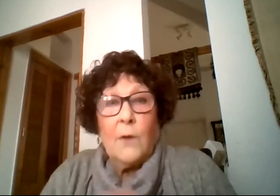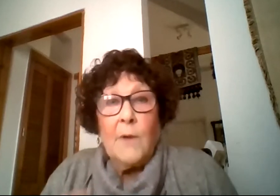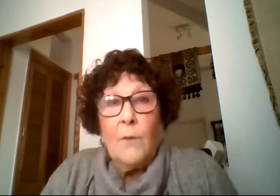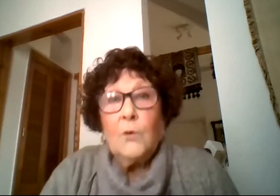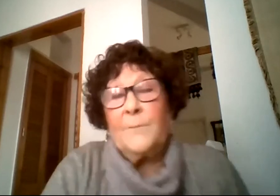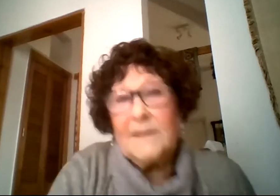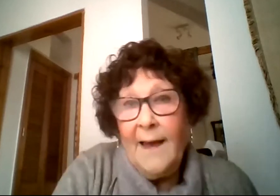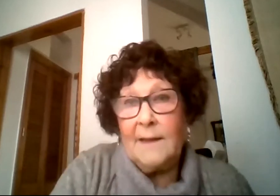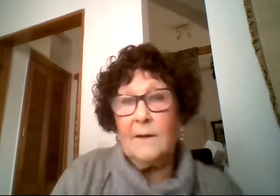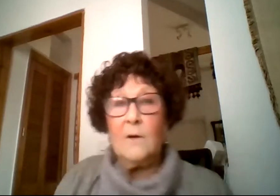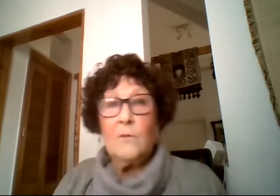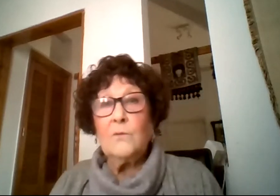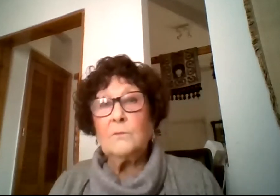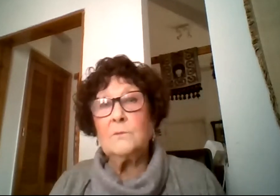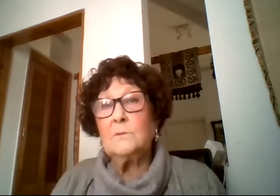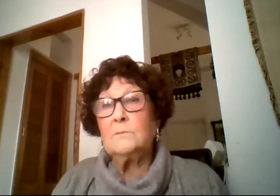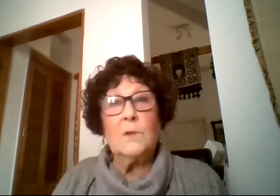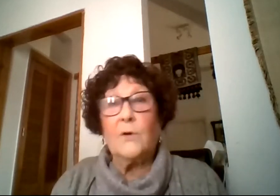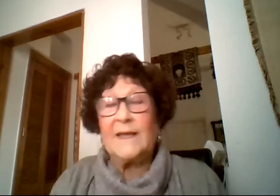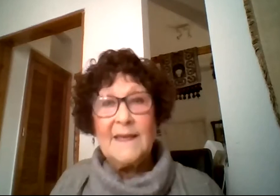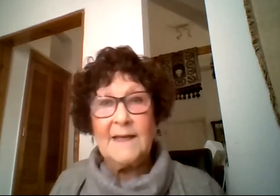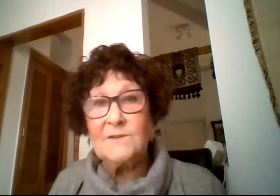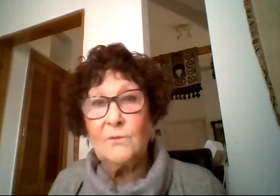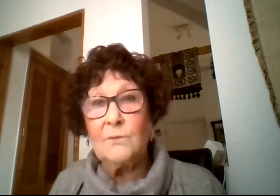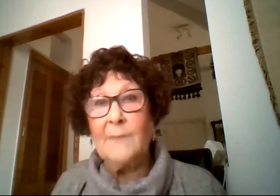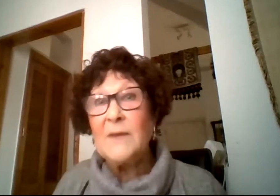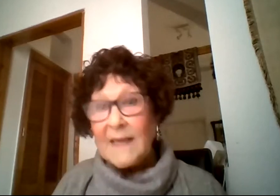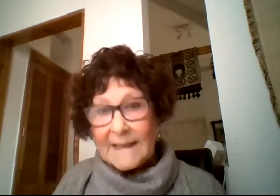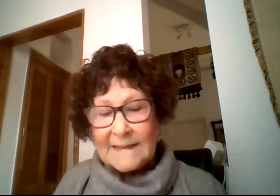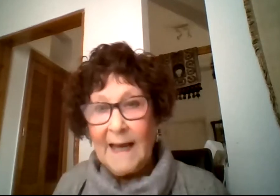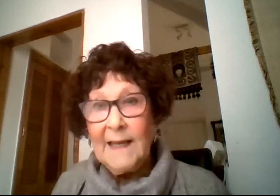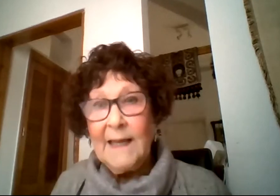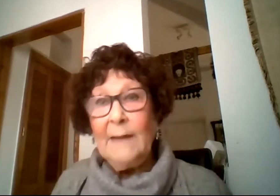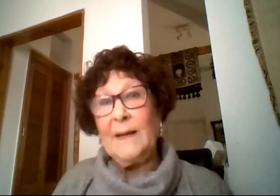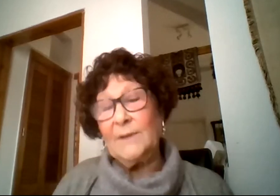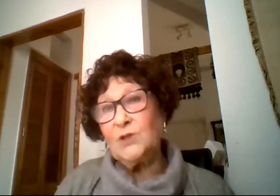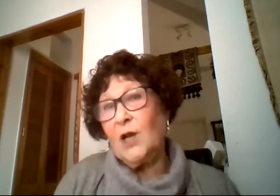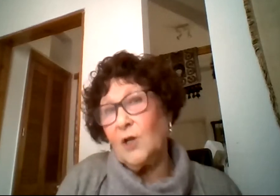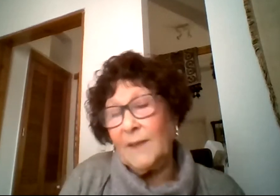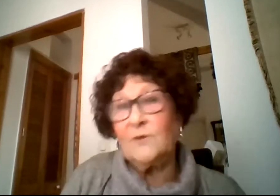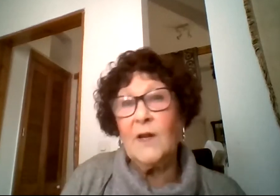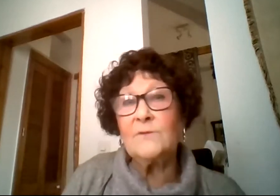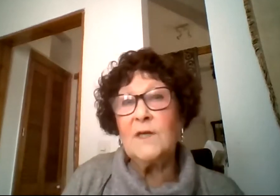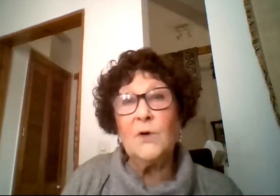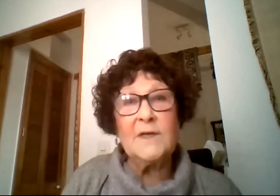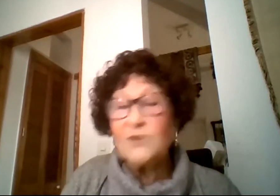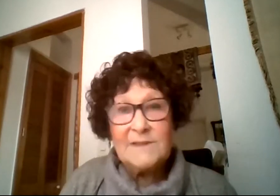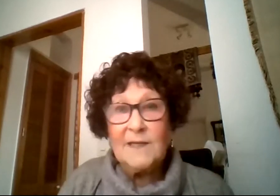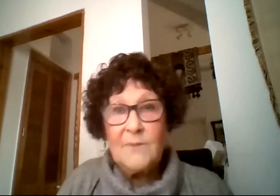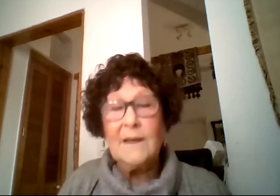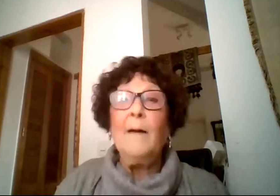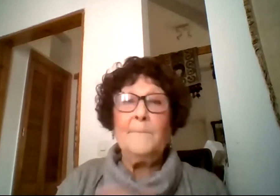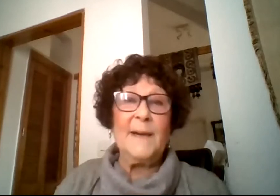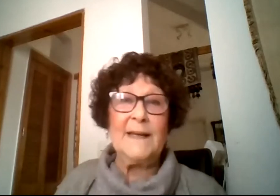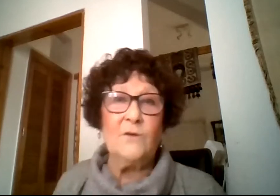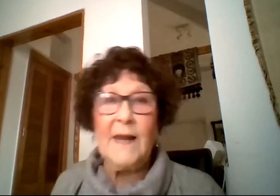una escuela, un hospital, lo que quieras, una vivienda para personas con espectro del autismo, eso va a